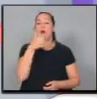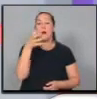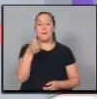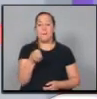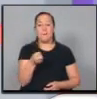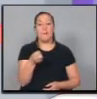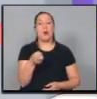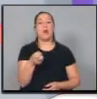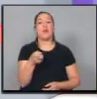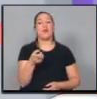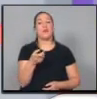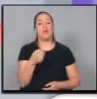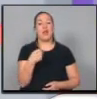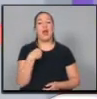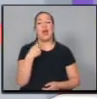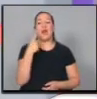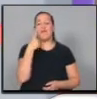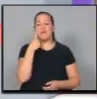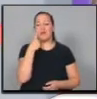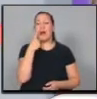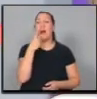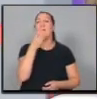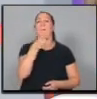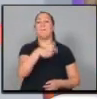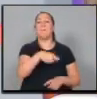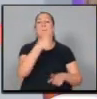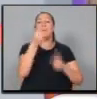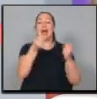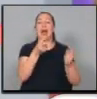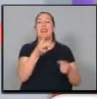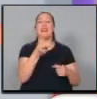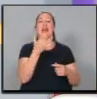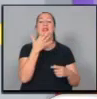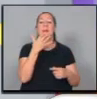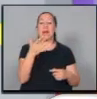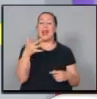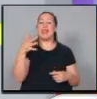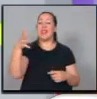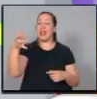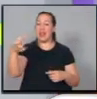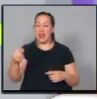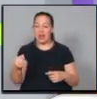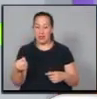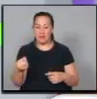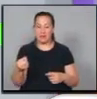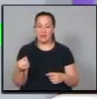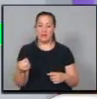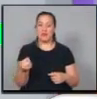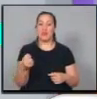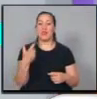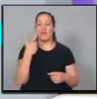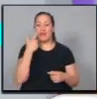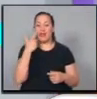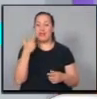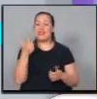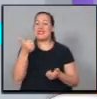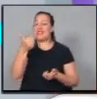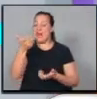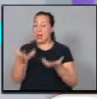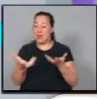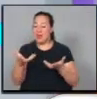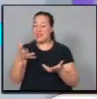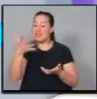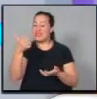de casa. Digo, voy a agarrar esa plantita de menta y me voy a hacer una limonada. Agarré los 6 limones del supermercado, los fui a pesar y cuando vi